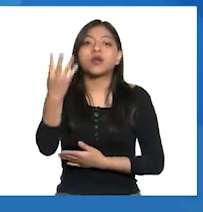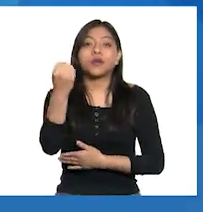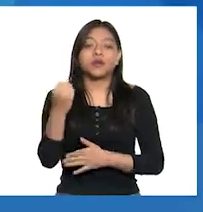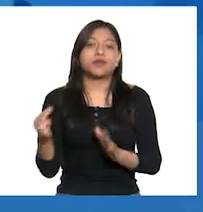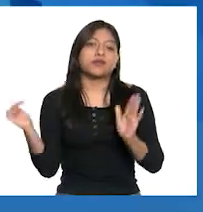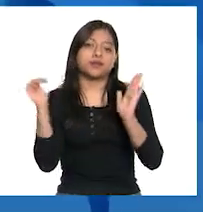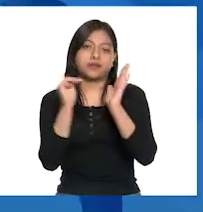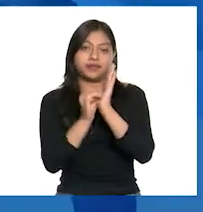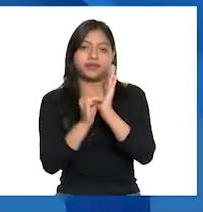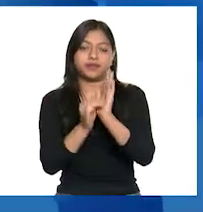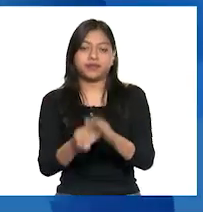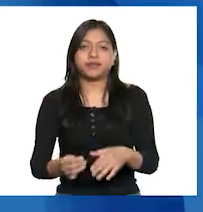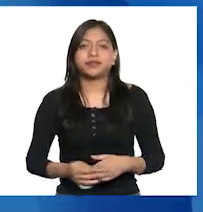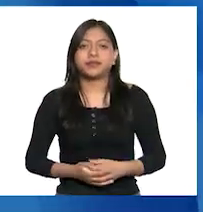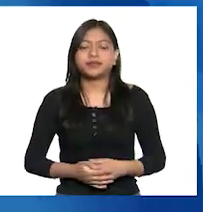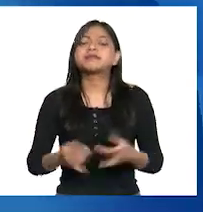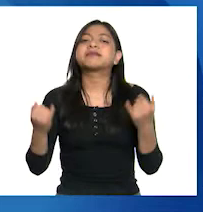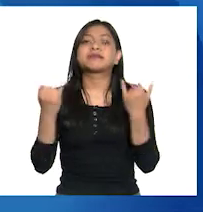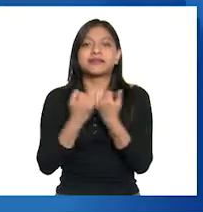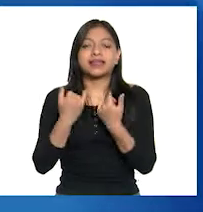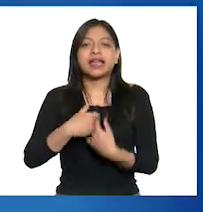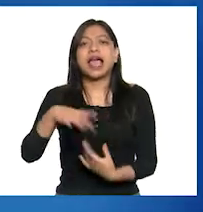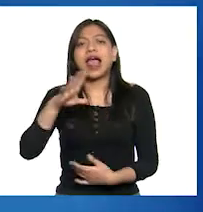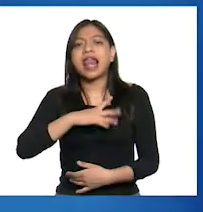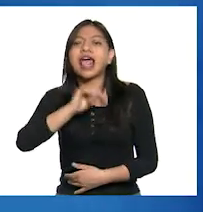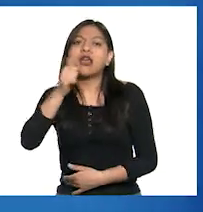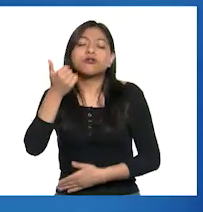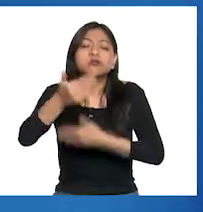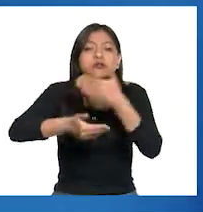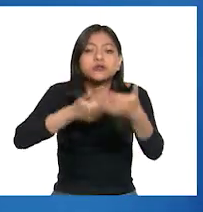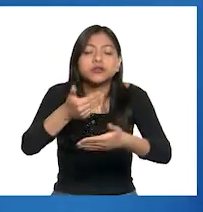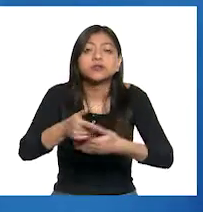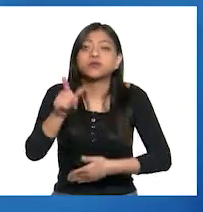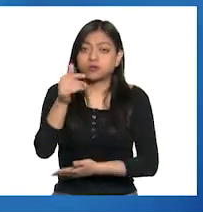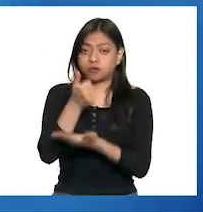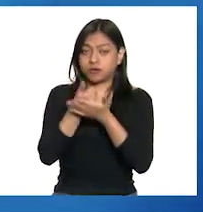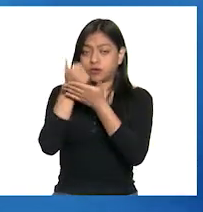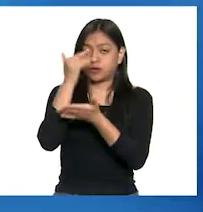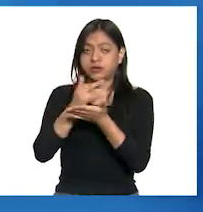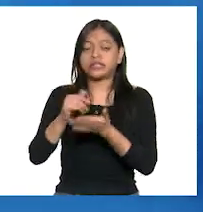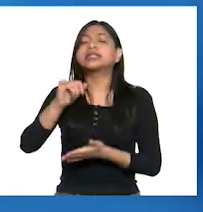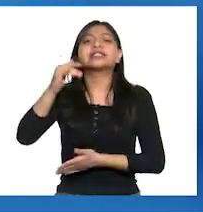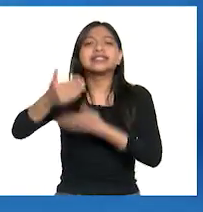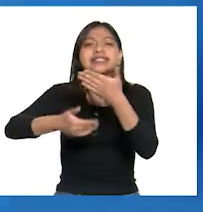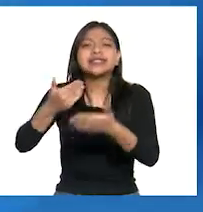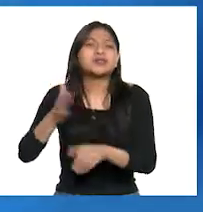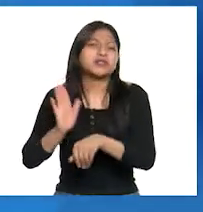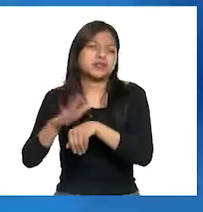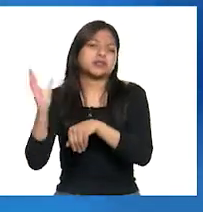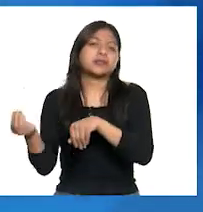Muy bien. Y también incluye algunos servicios extra. ¿Me ayuda, Eric? Claro que sí. Los servicios extra son mesa